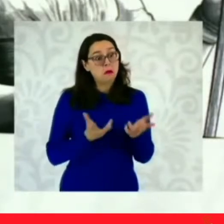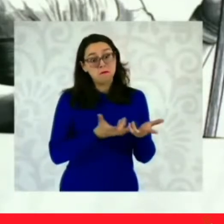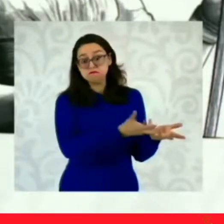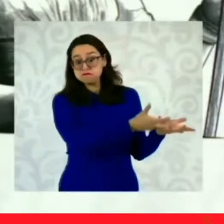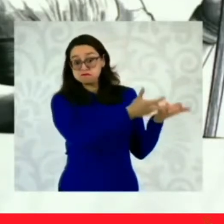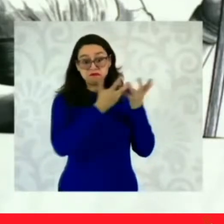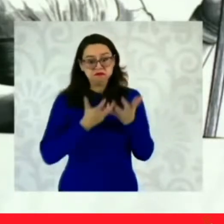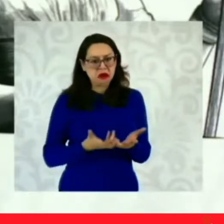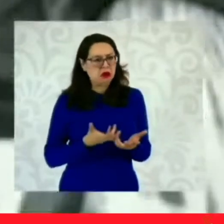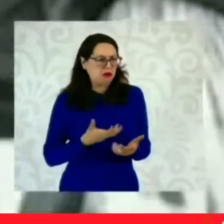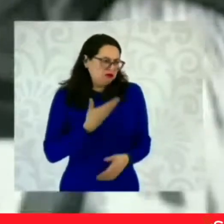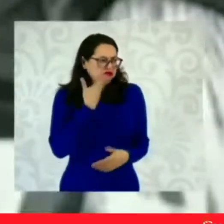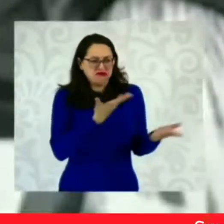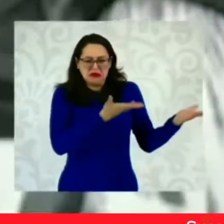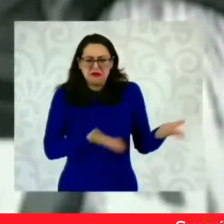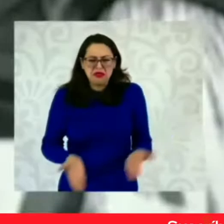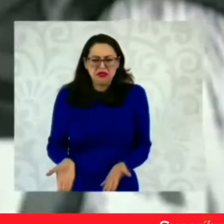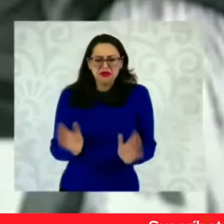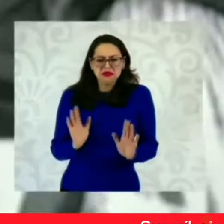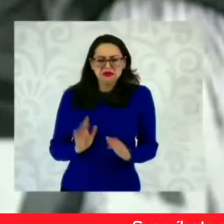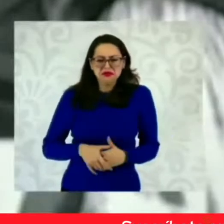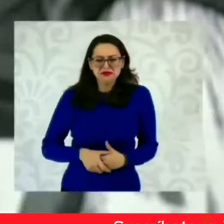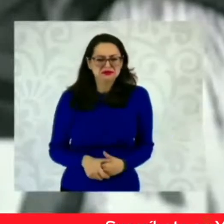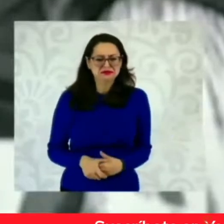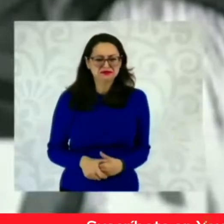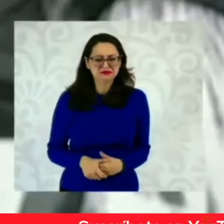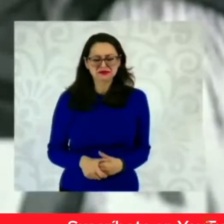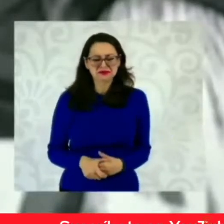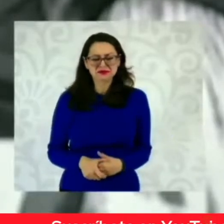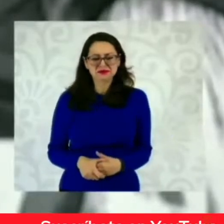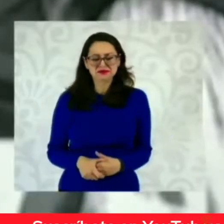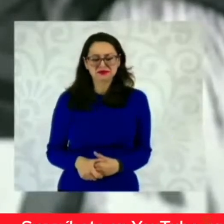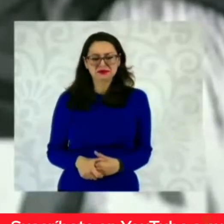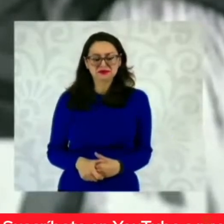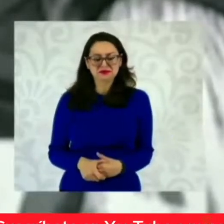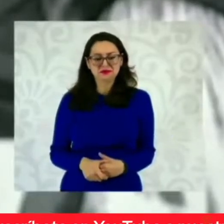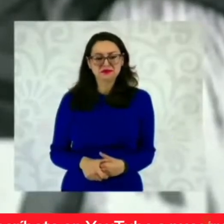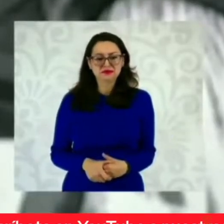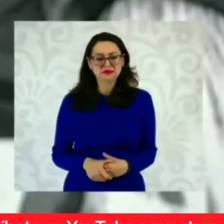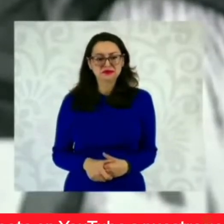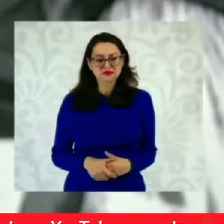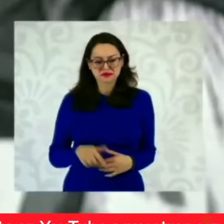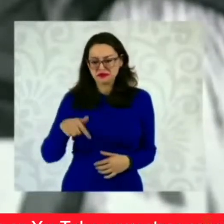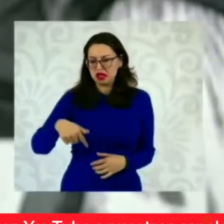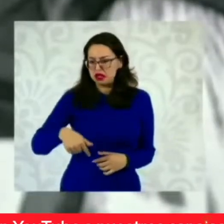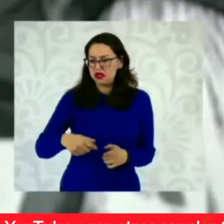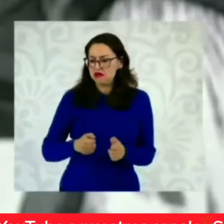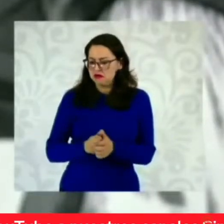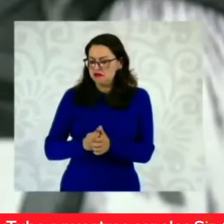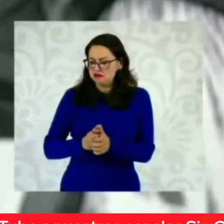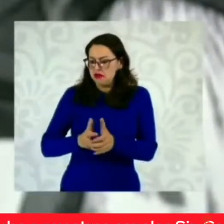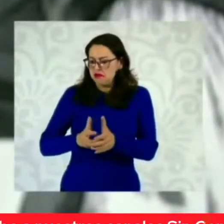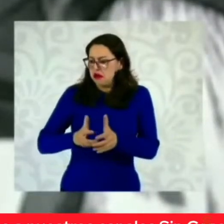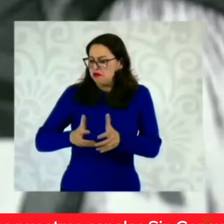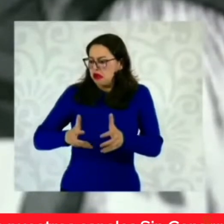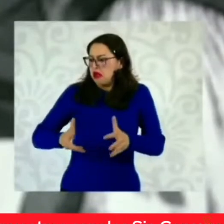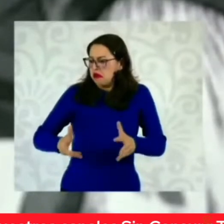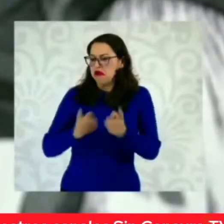deportaciones, aquí son bien recibidos y además México es un país que está en crecimiento, en